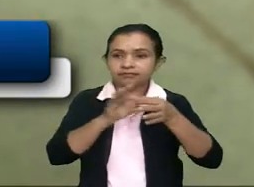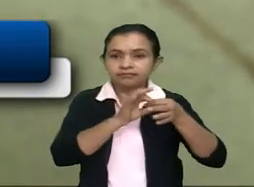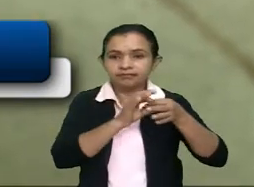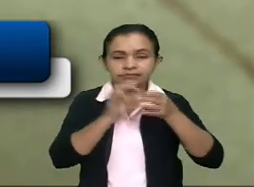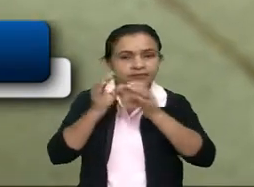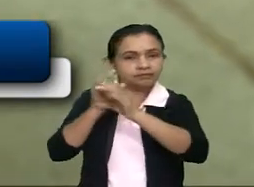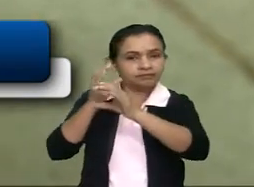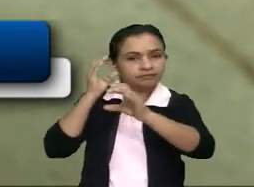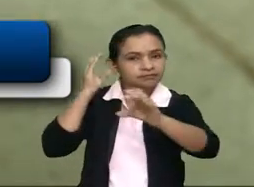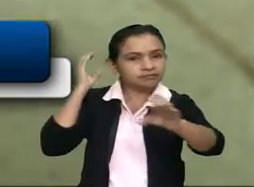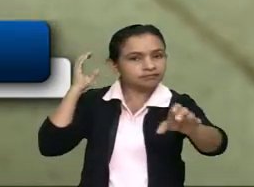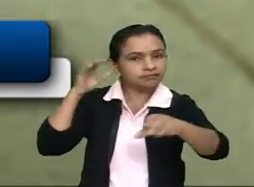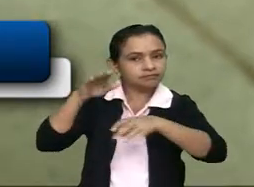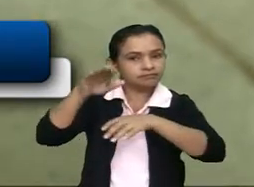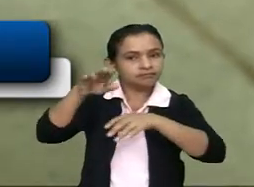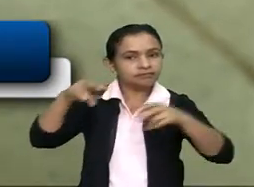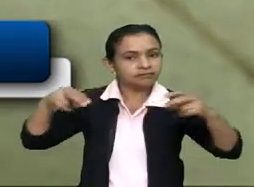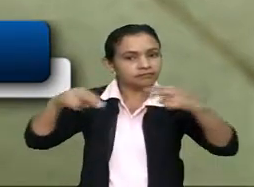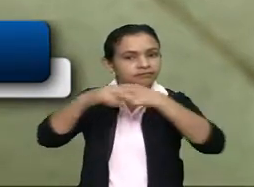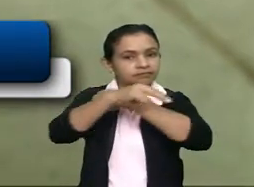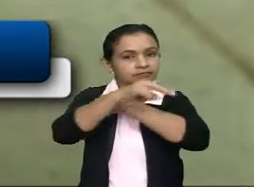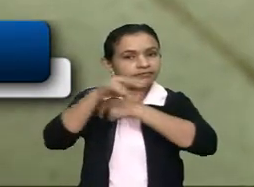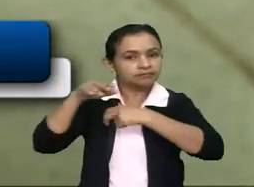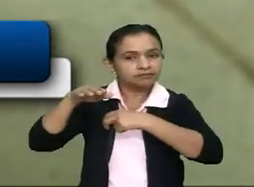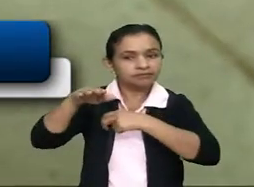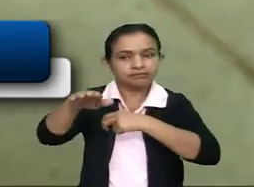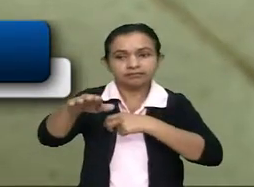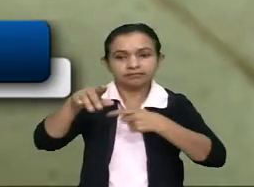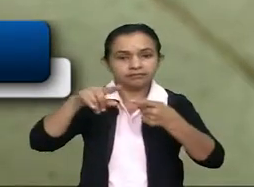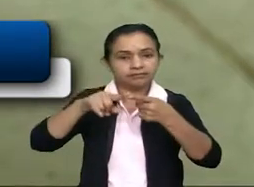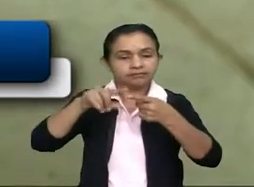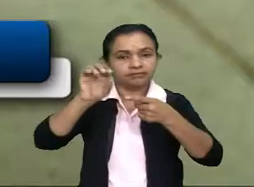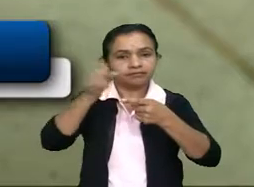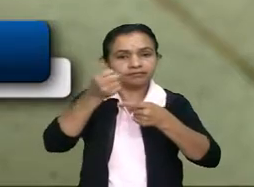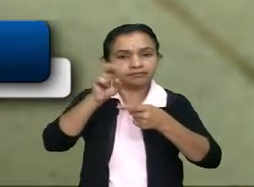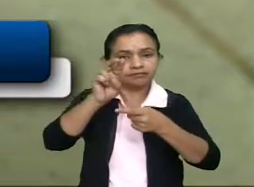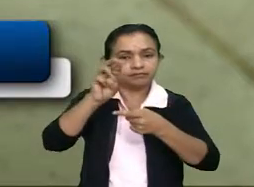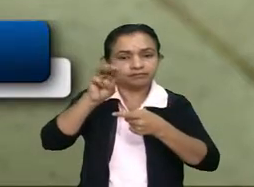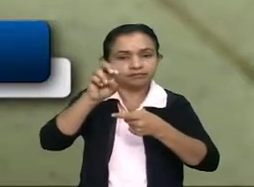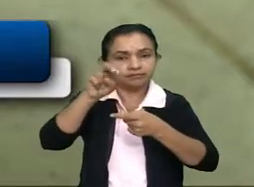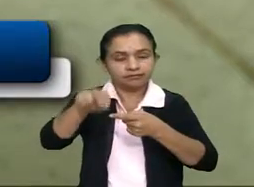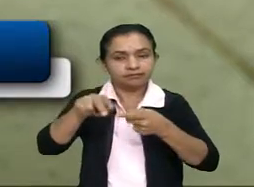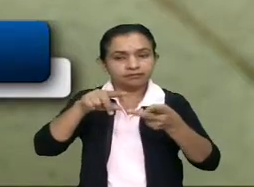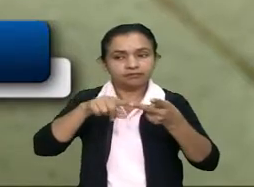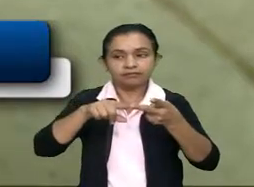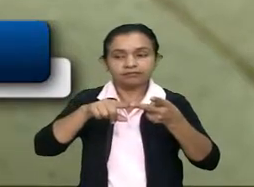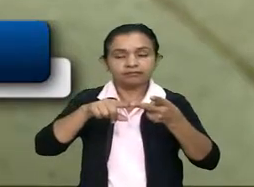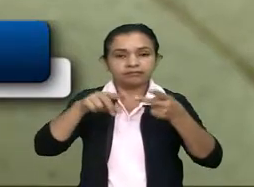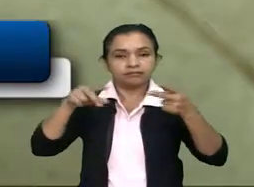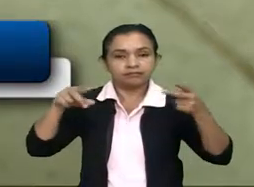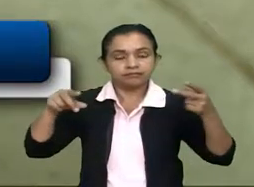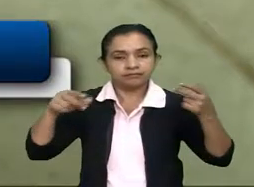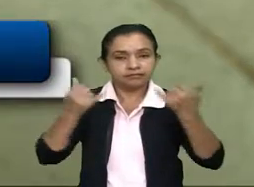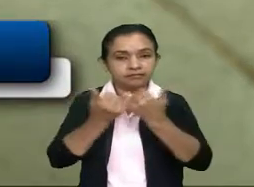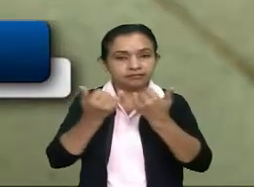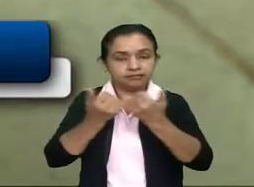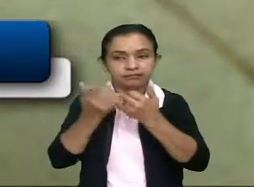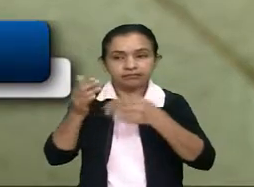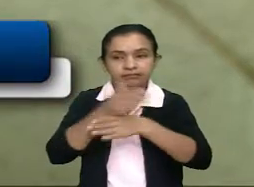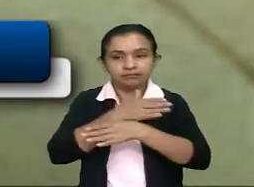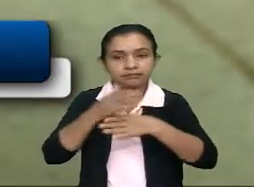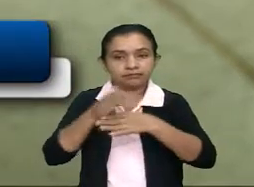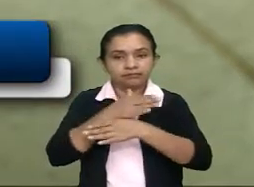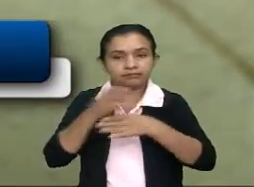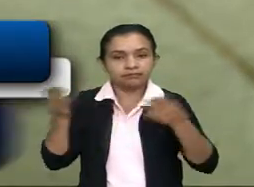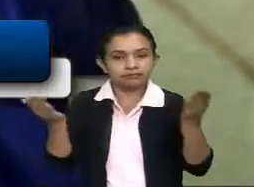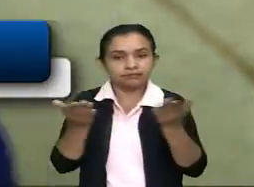visto los músicos les ponemos nuestro centro vamos al sumen vamos a la multi centro etcétera entonces